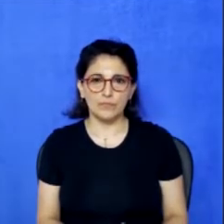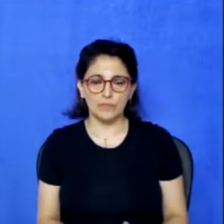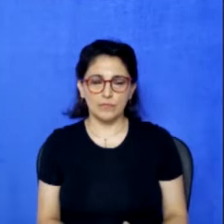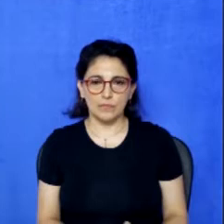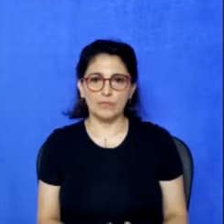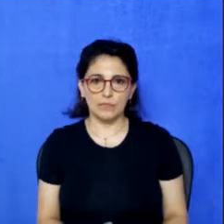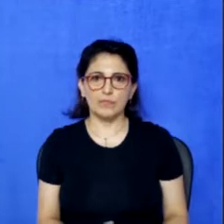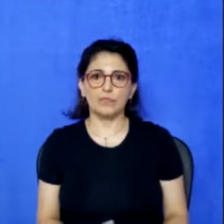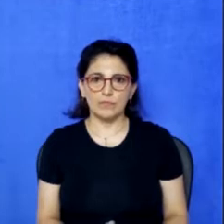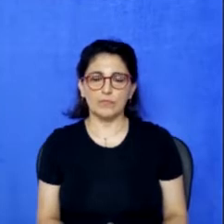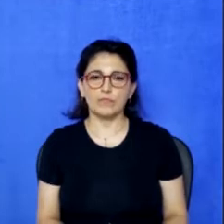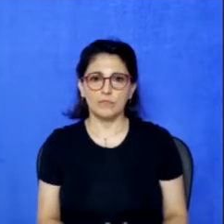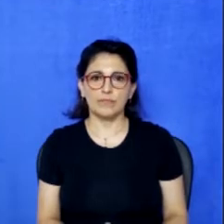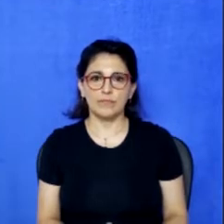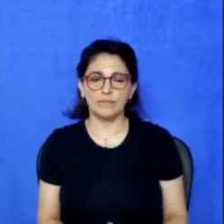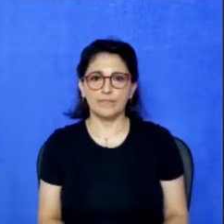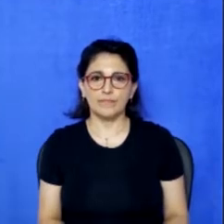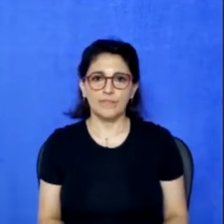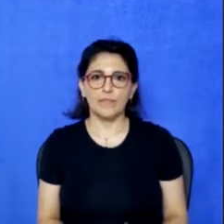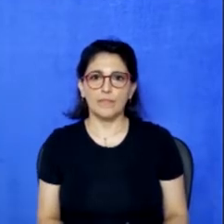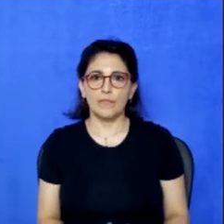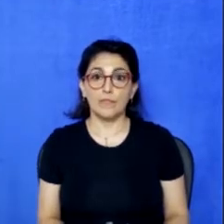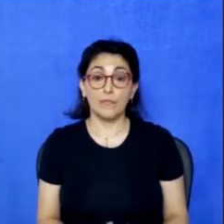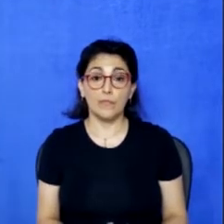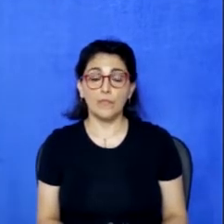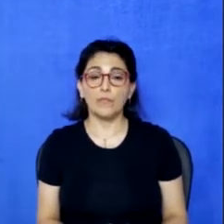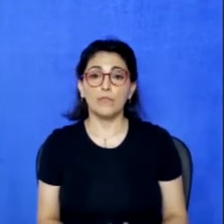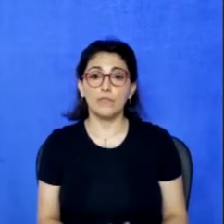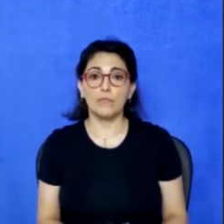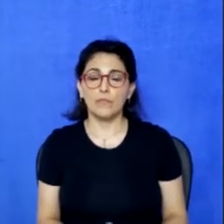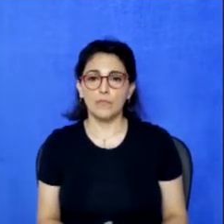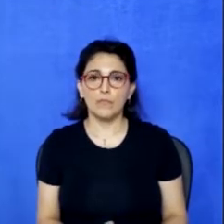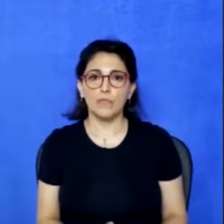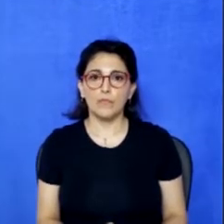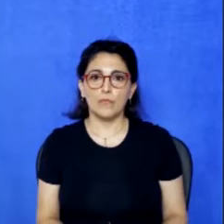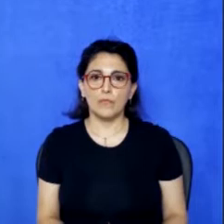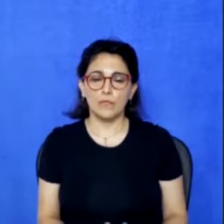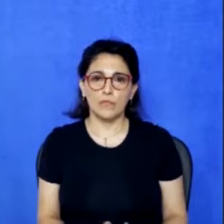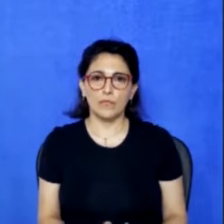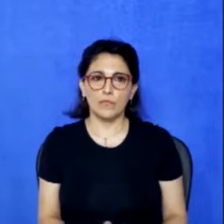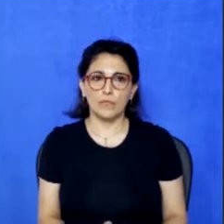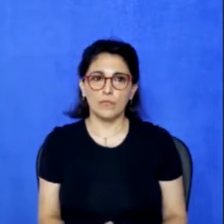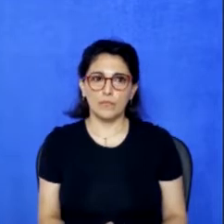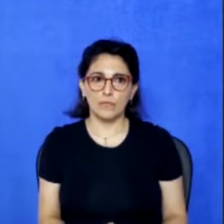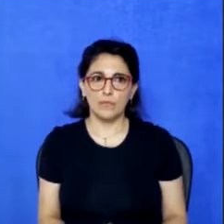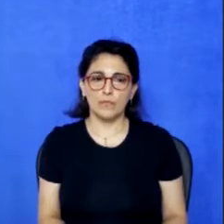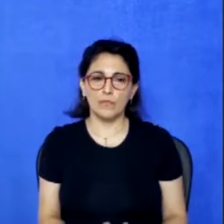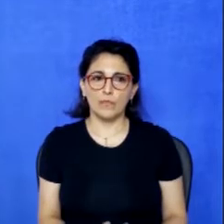Estoy esperando que termine esta pandemia para empezar a viajar, qué sé